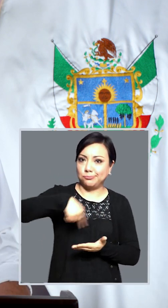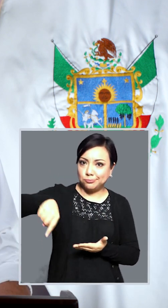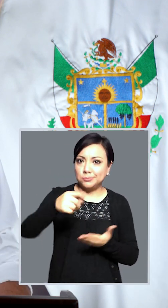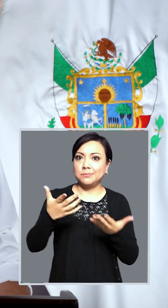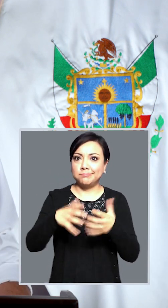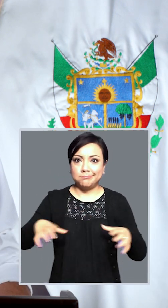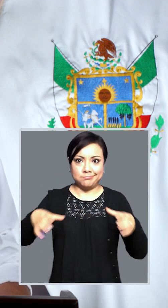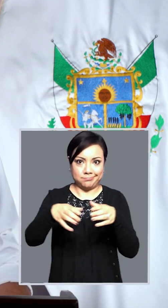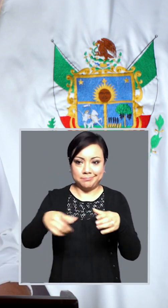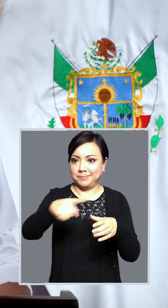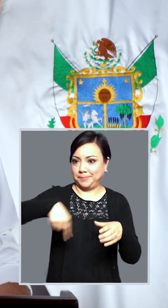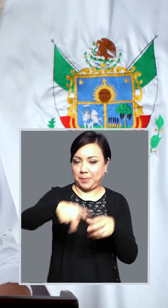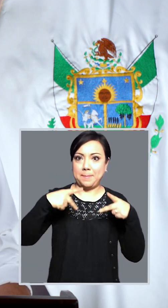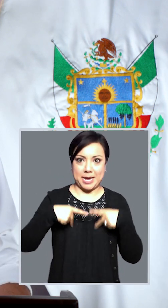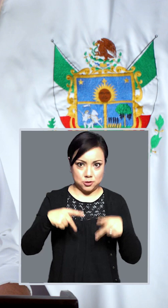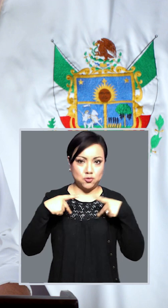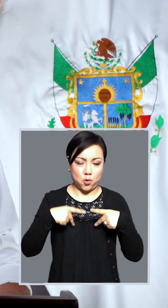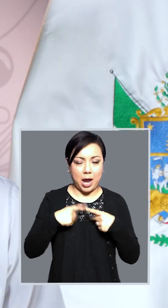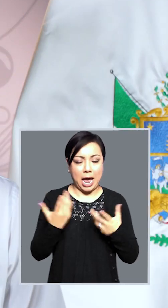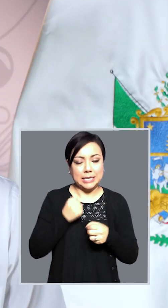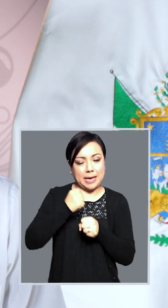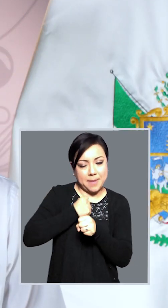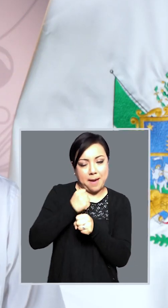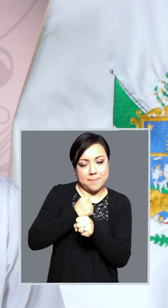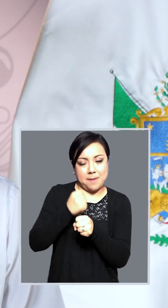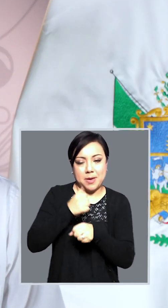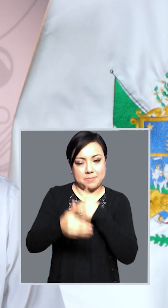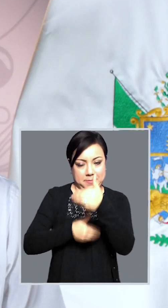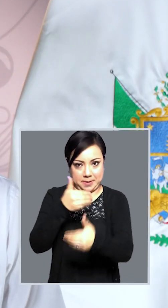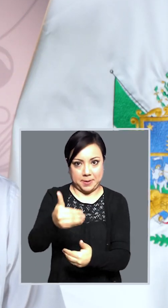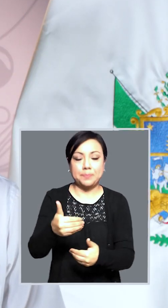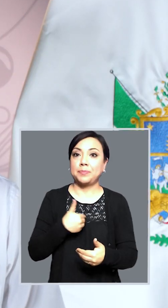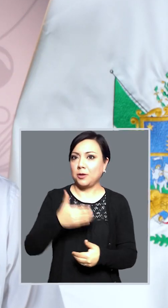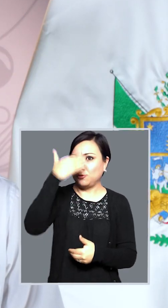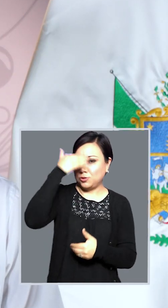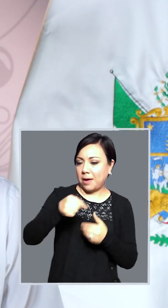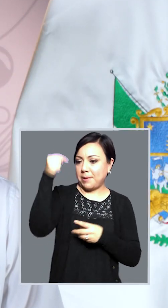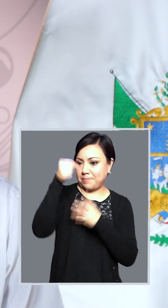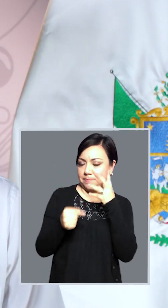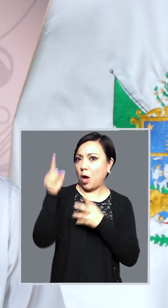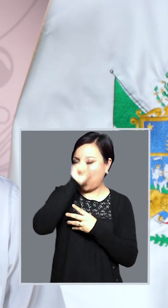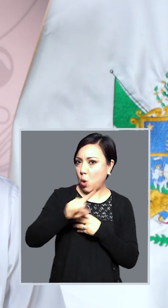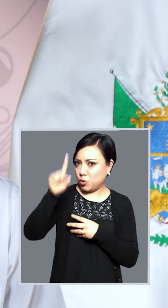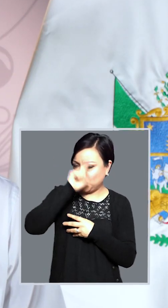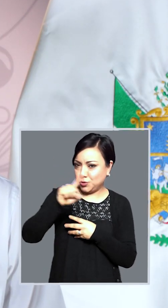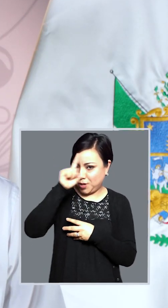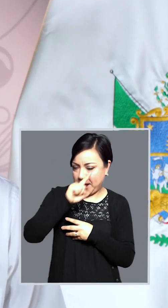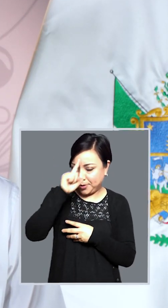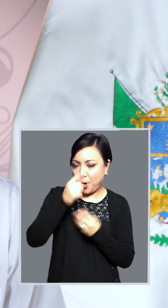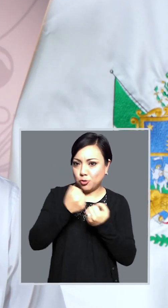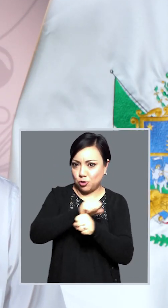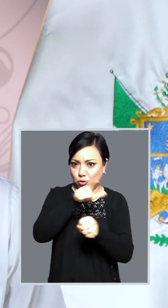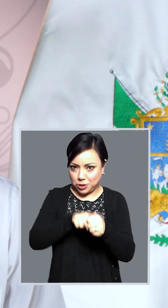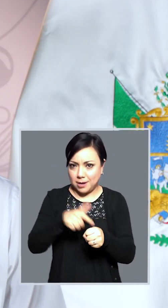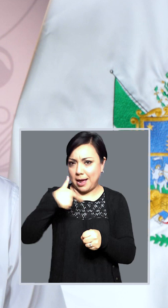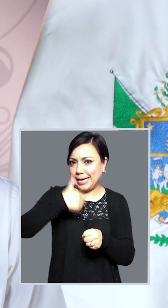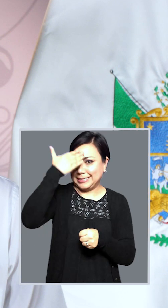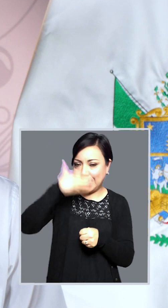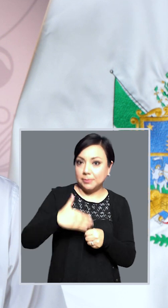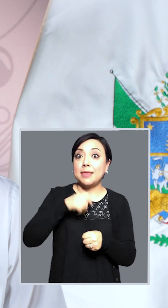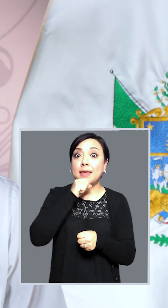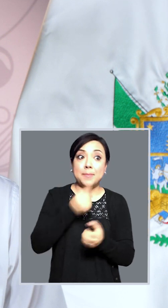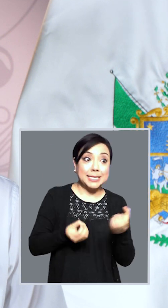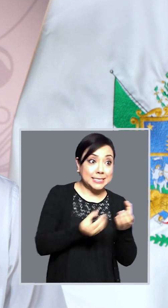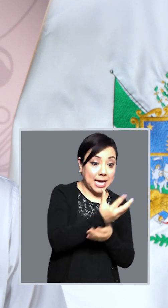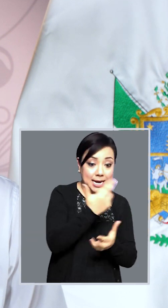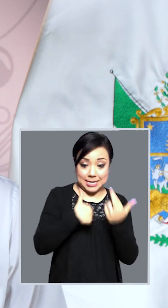depende de que también lo hagamos como sociedad ya conocer los pasos generales del entrenamiento social y sabes también que la modulación social se resume